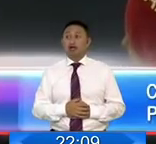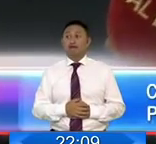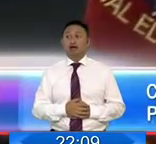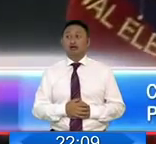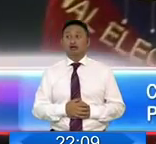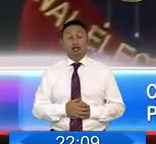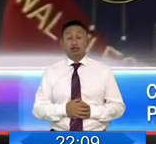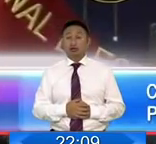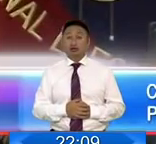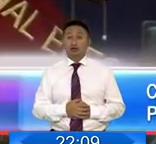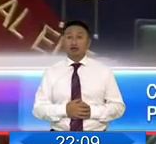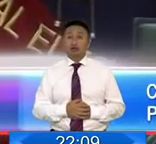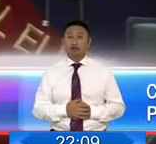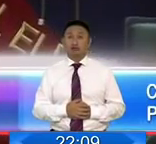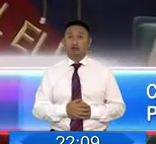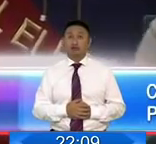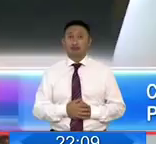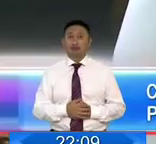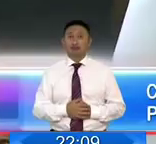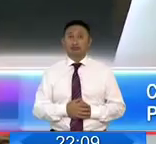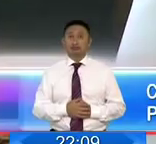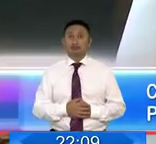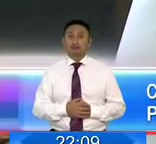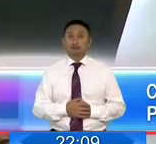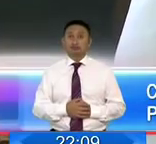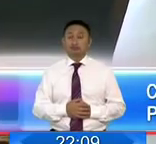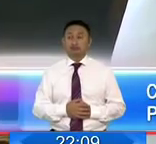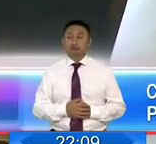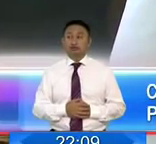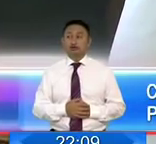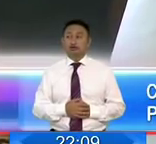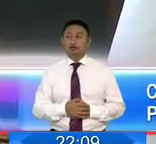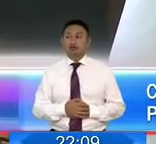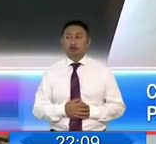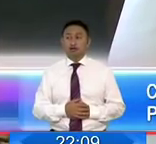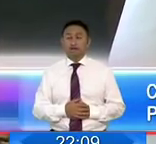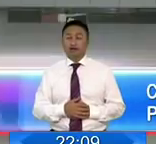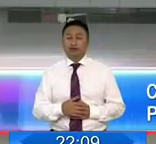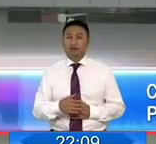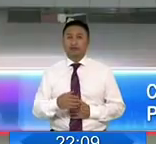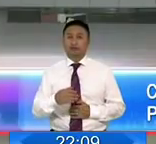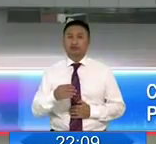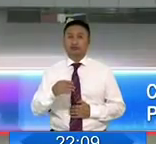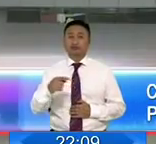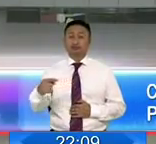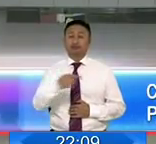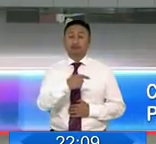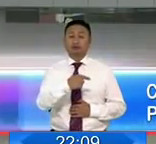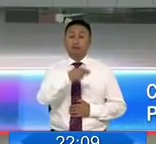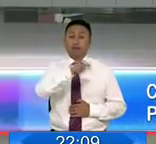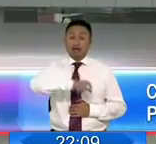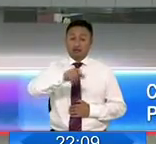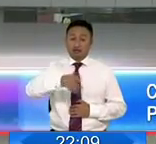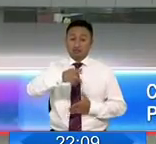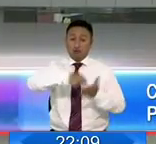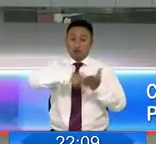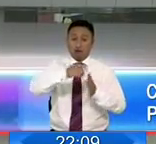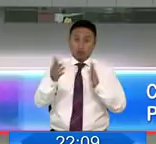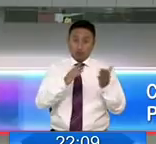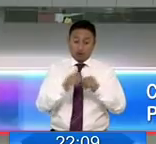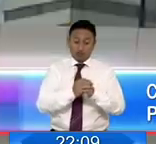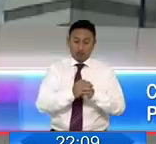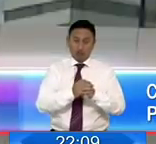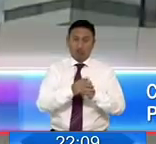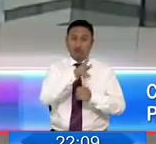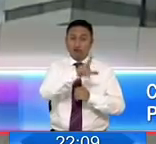del Consejo Nacional Electoral, CNE. Esto porque a 570 empleados se les terminó el contrato ocasional este 31 de